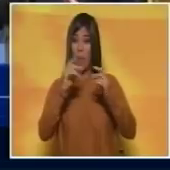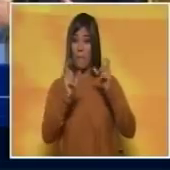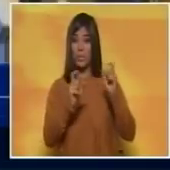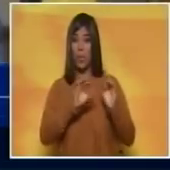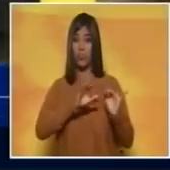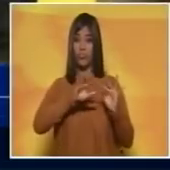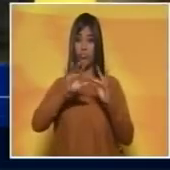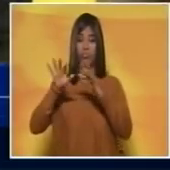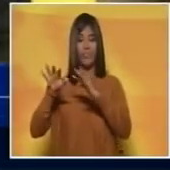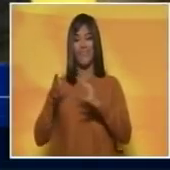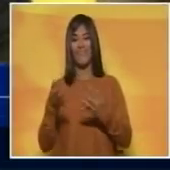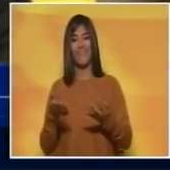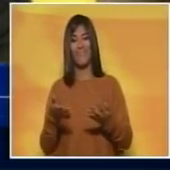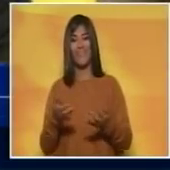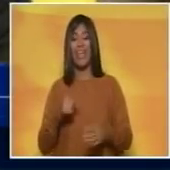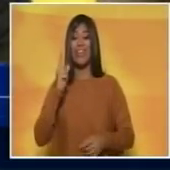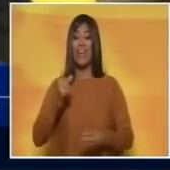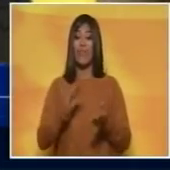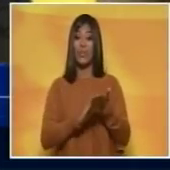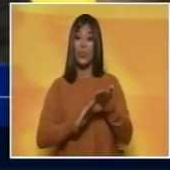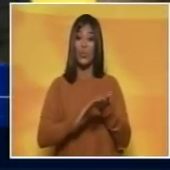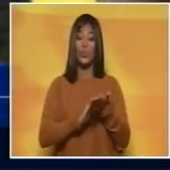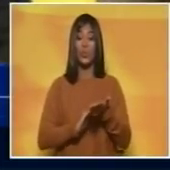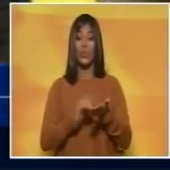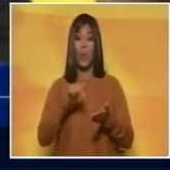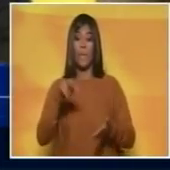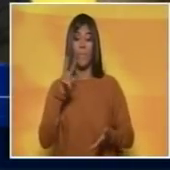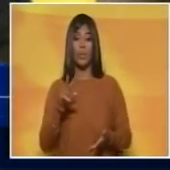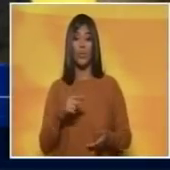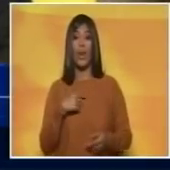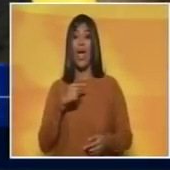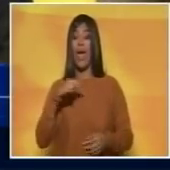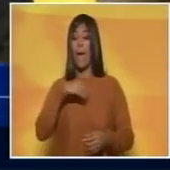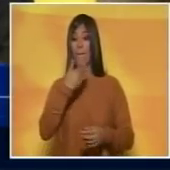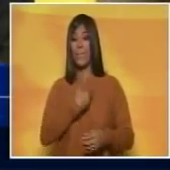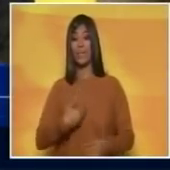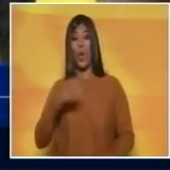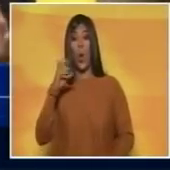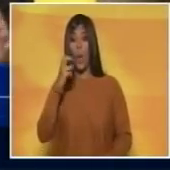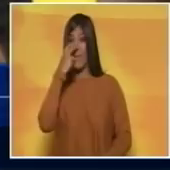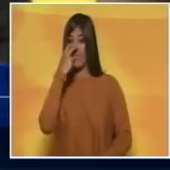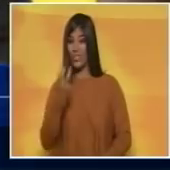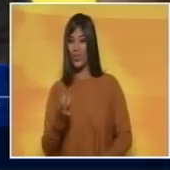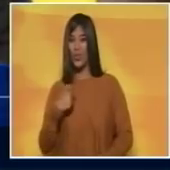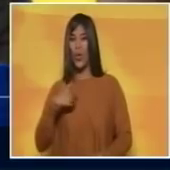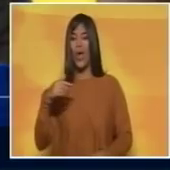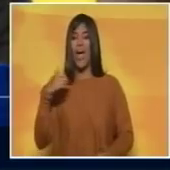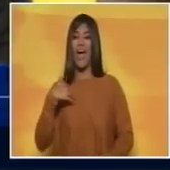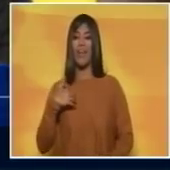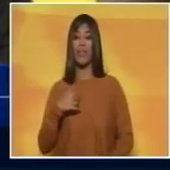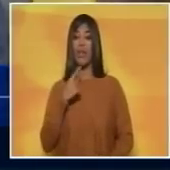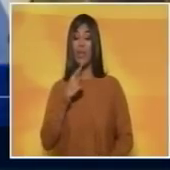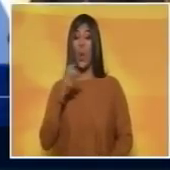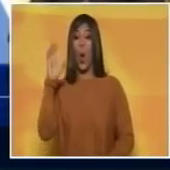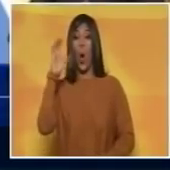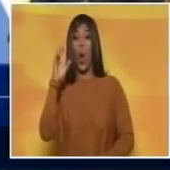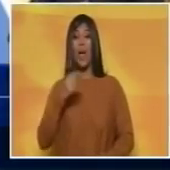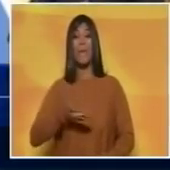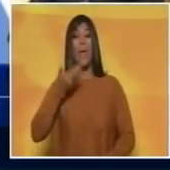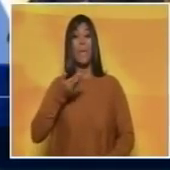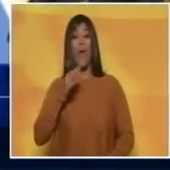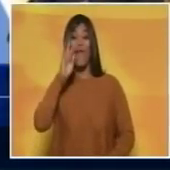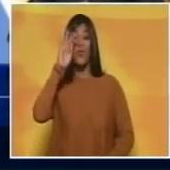sostenible en el tiempo. Durante su primera visita oficial a Buenos Aires, el presidente de Colombia, Iván Duque, expresó que su país será una pieza fundamental para el